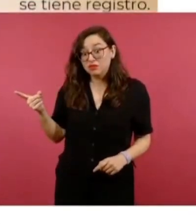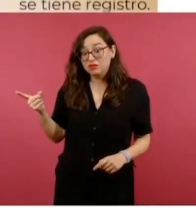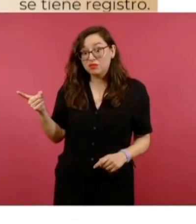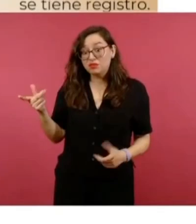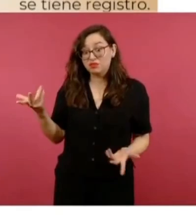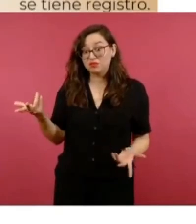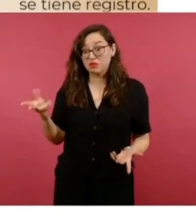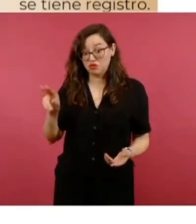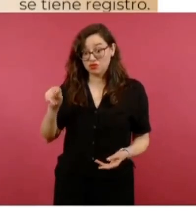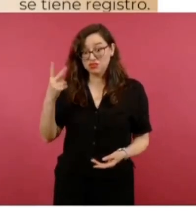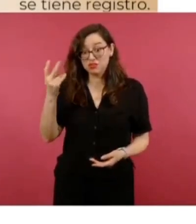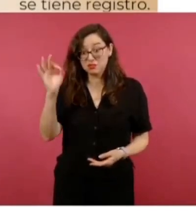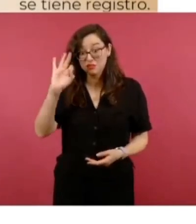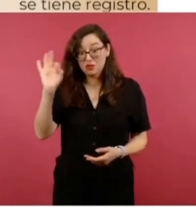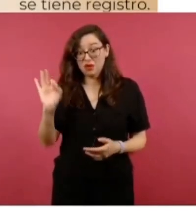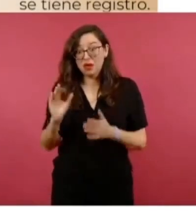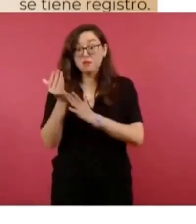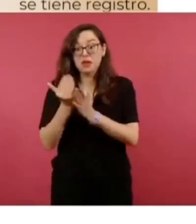Salinas